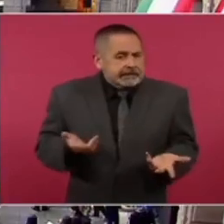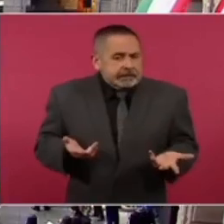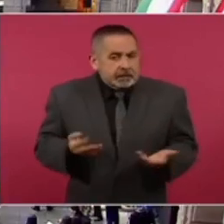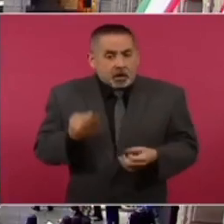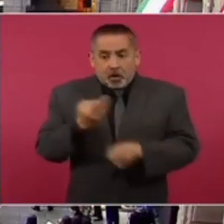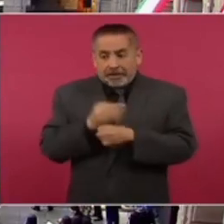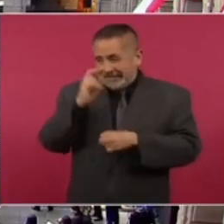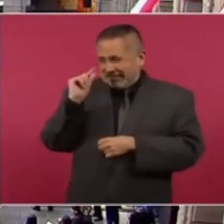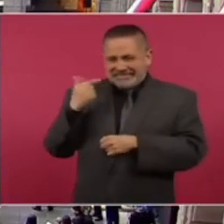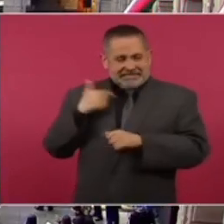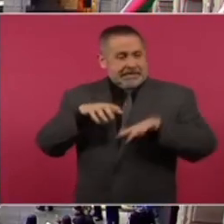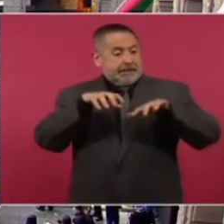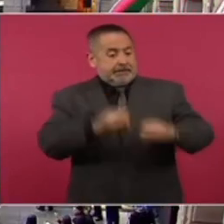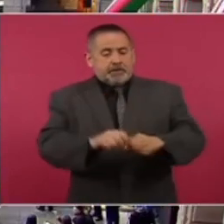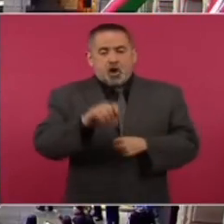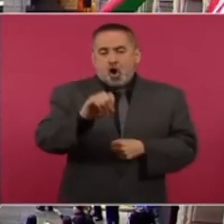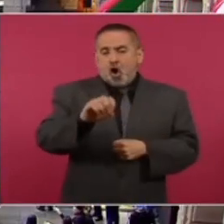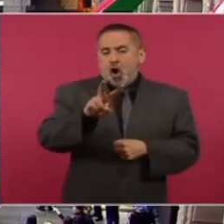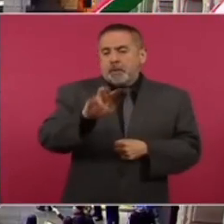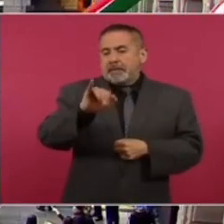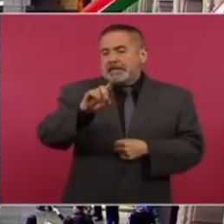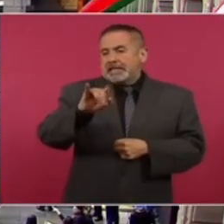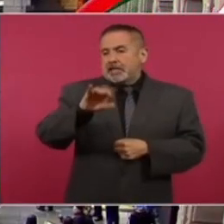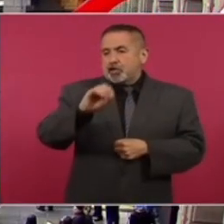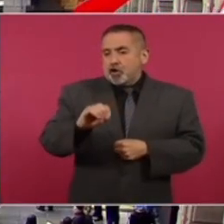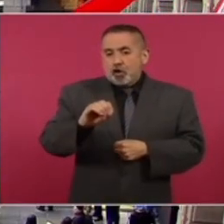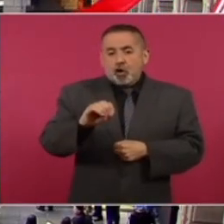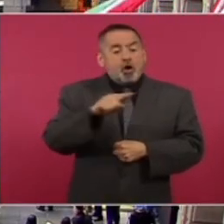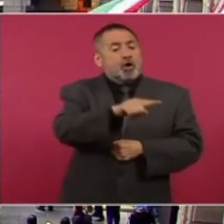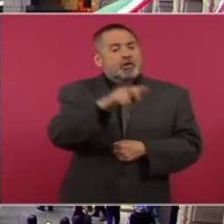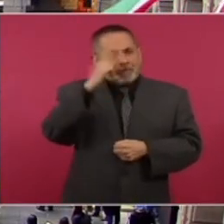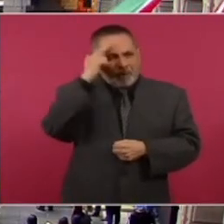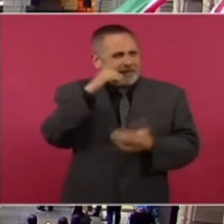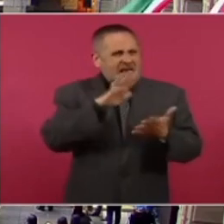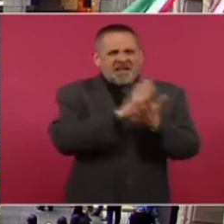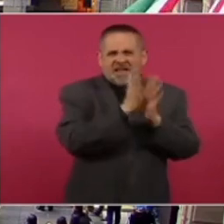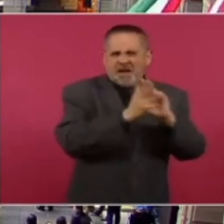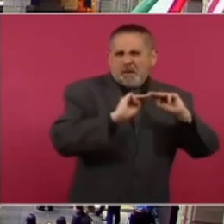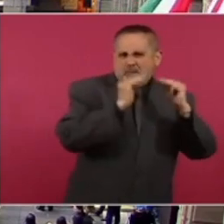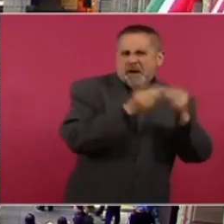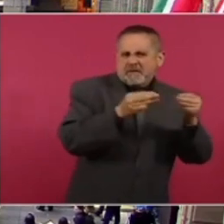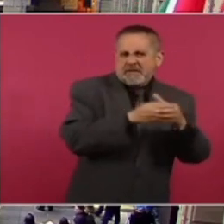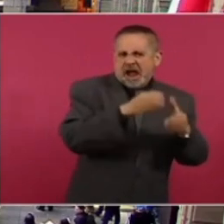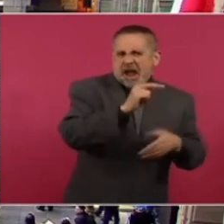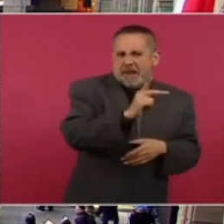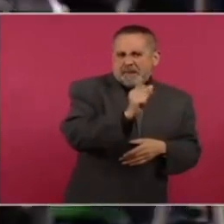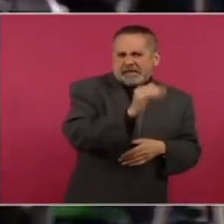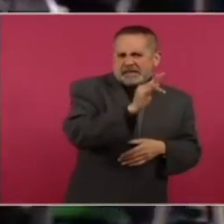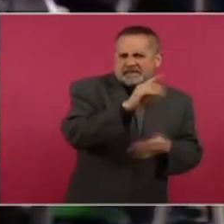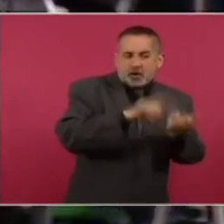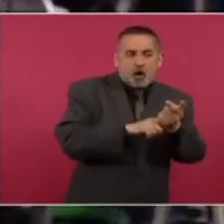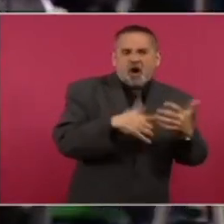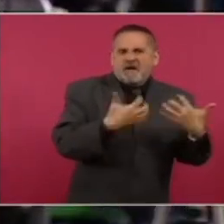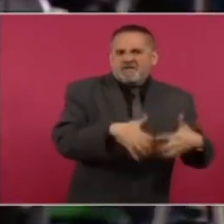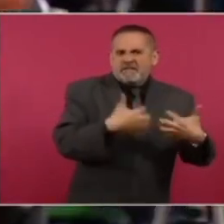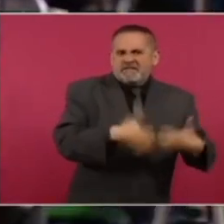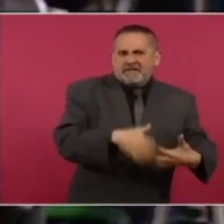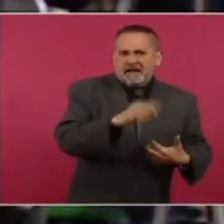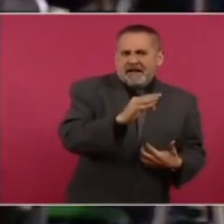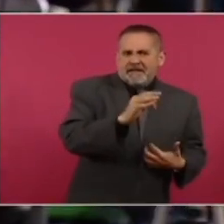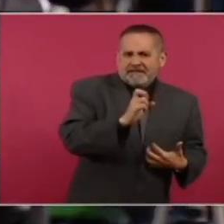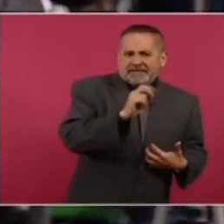esta detención de Ovidio Guzmán, dado que el cártel del Pacífico es uno de los principales productores de fentanilo.